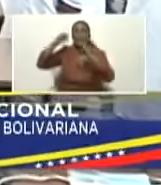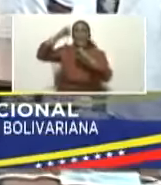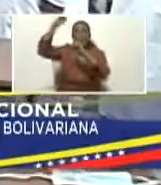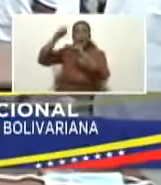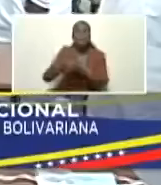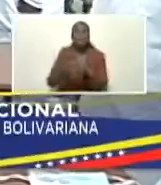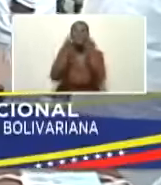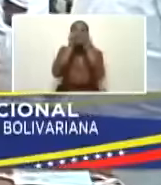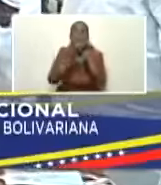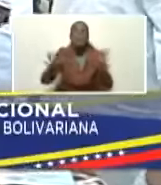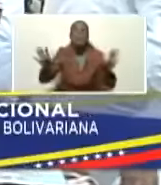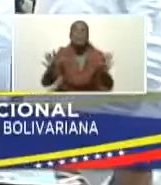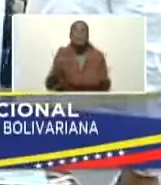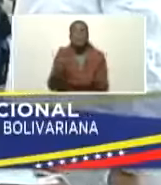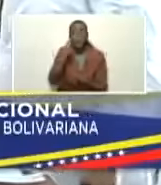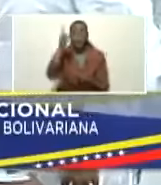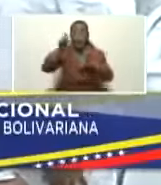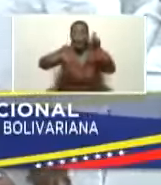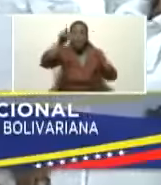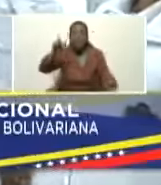Bueno, Dios me los bendiga, muchachos.